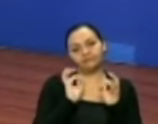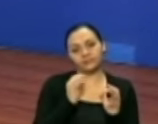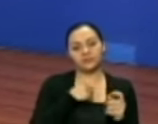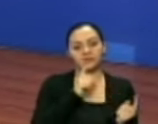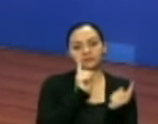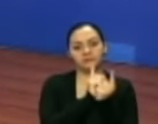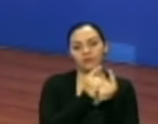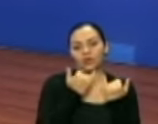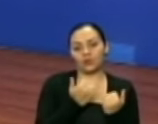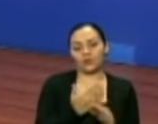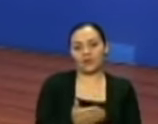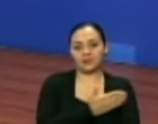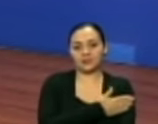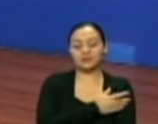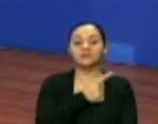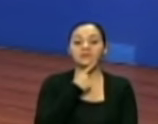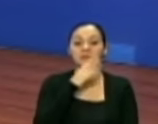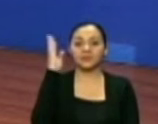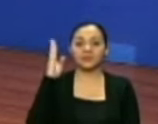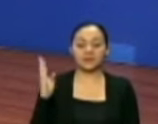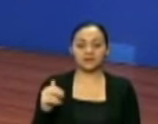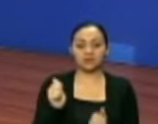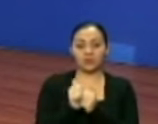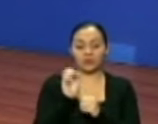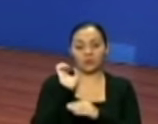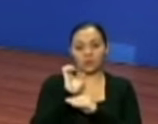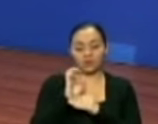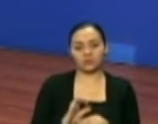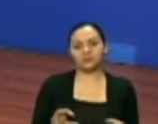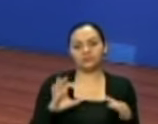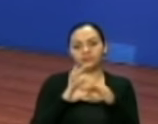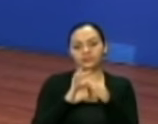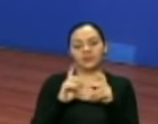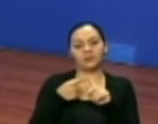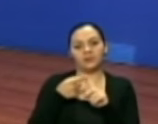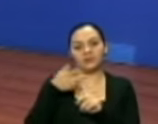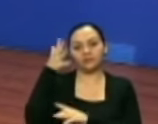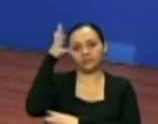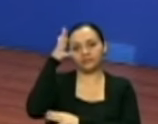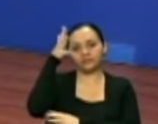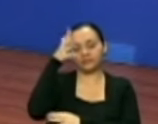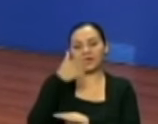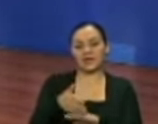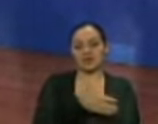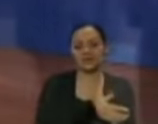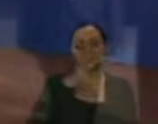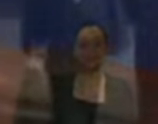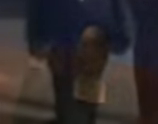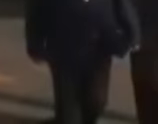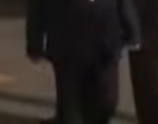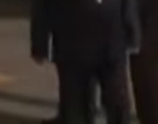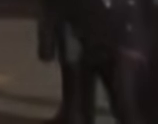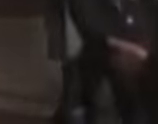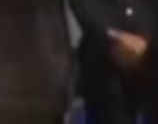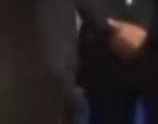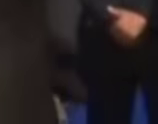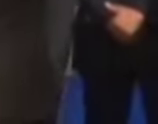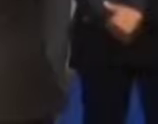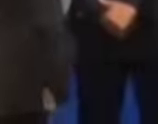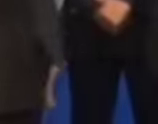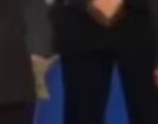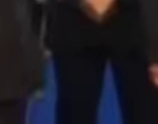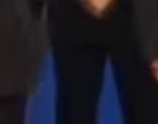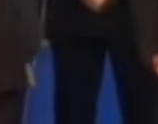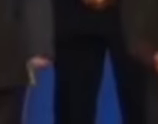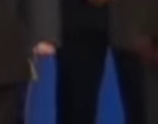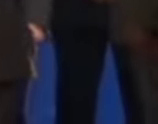por eso queremos presentarles las primeras declaraciones que diera la mandataria brasileña a su arribo precisamente